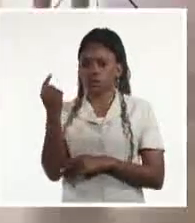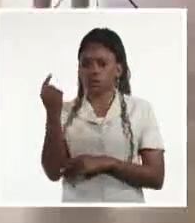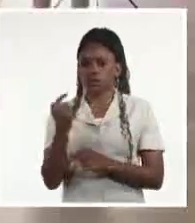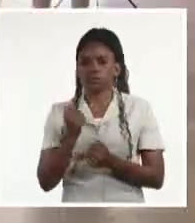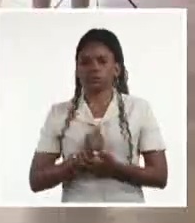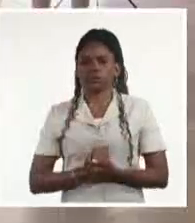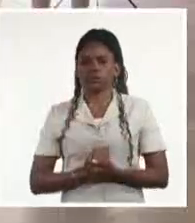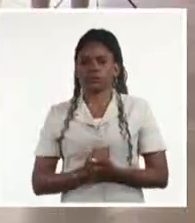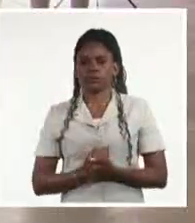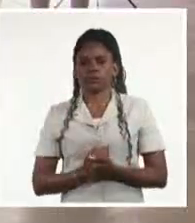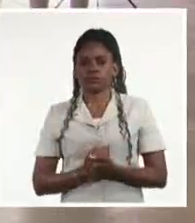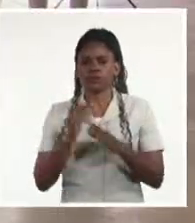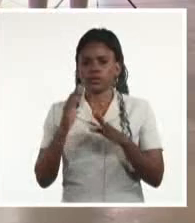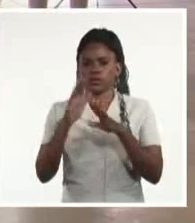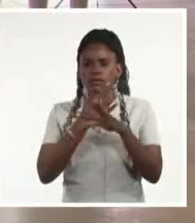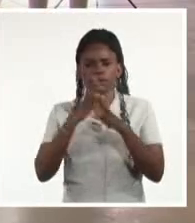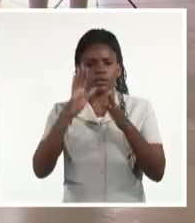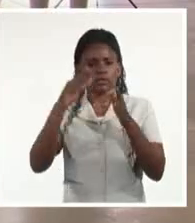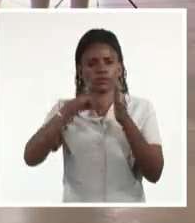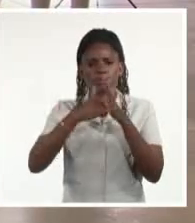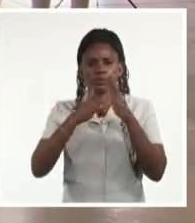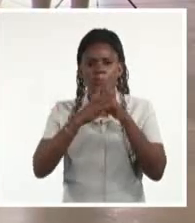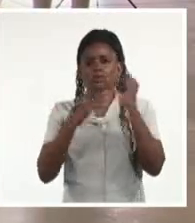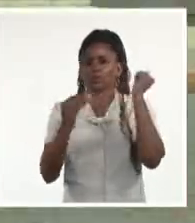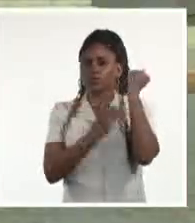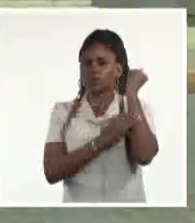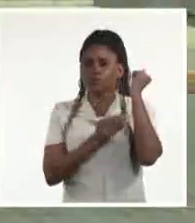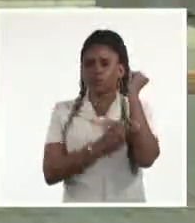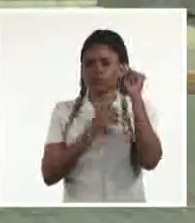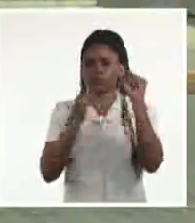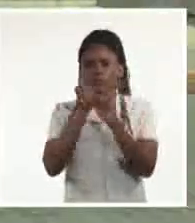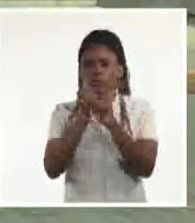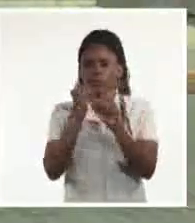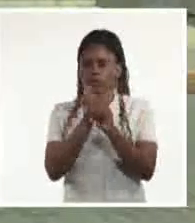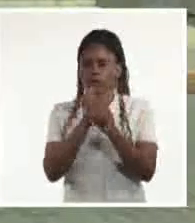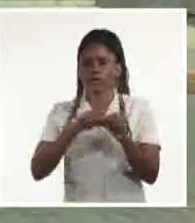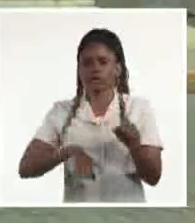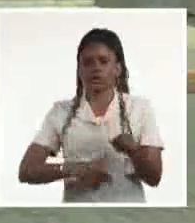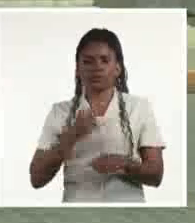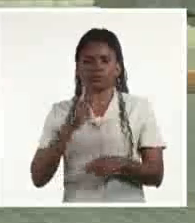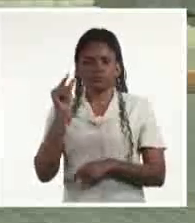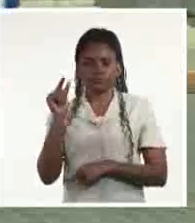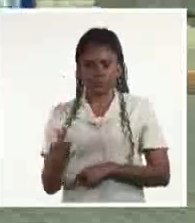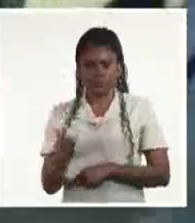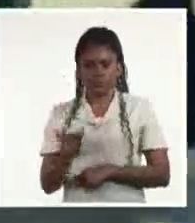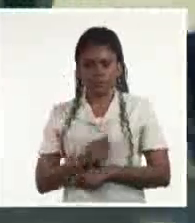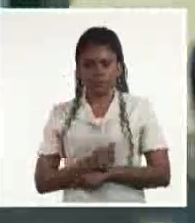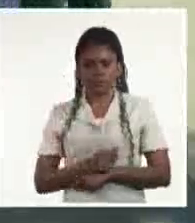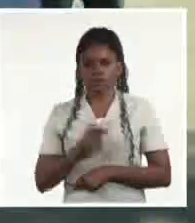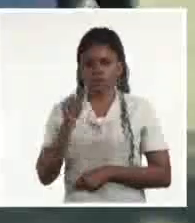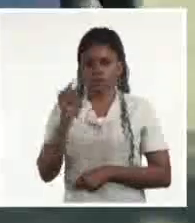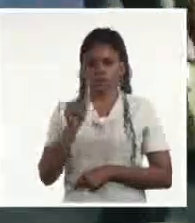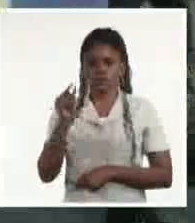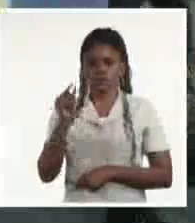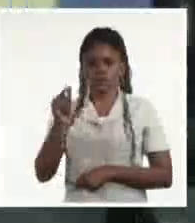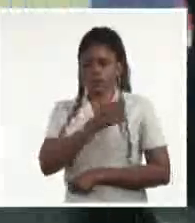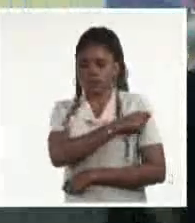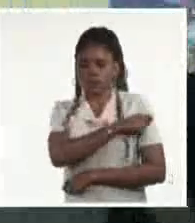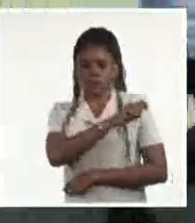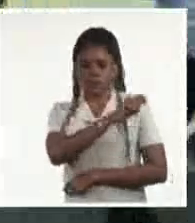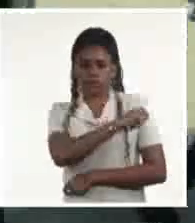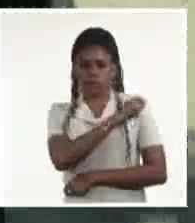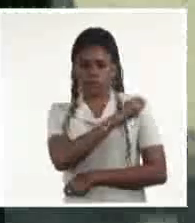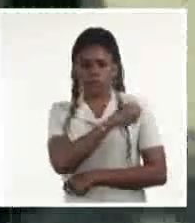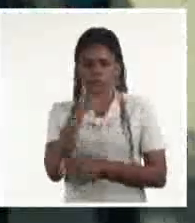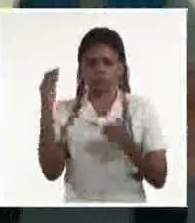colectivos. Potencian la obra de artistas aficionados en los territorios, de públicos asiduos a estas casas, y favorecen